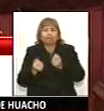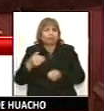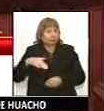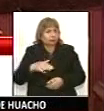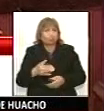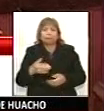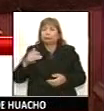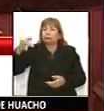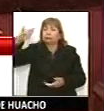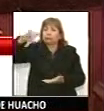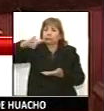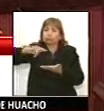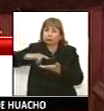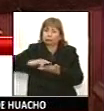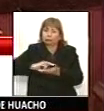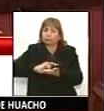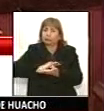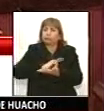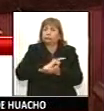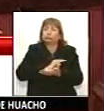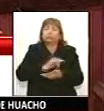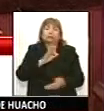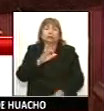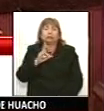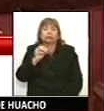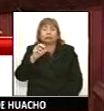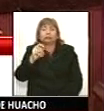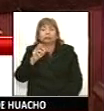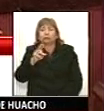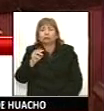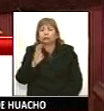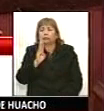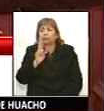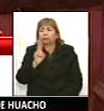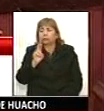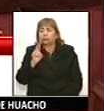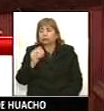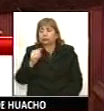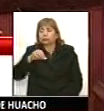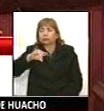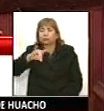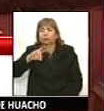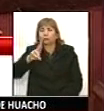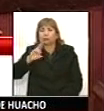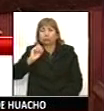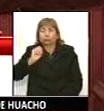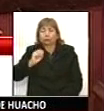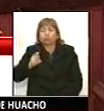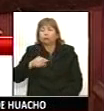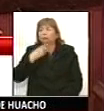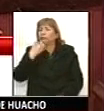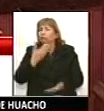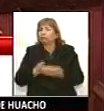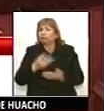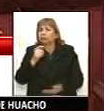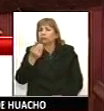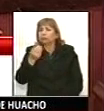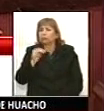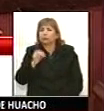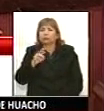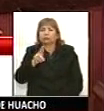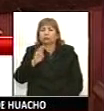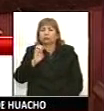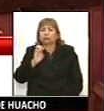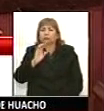los aeródromos en la zona fronteriza, como es Breu, Purús, Tahuanía,